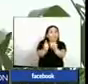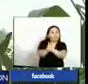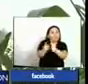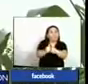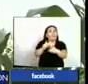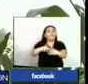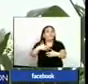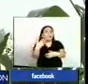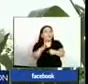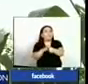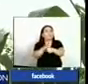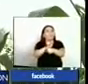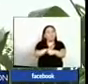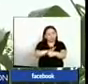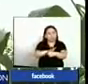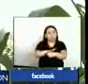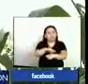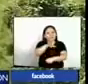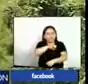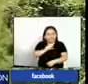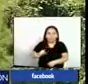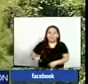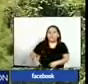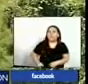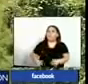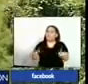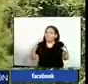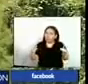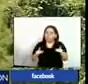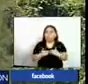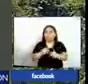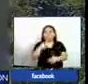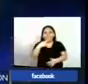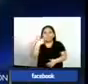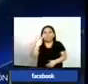El Salvador no podría escapar de esa realidad.